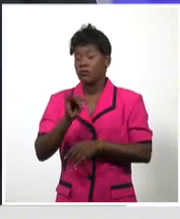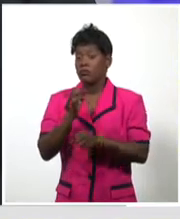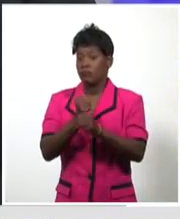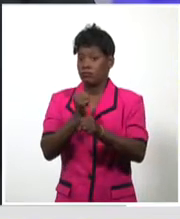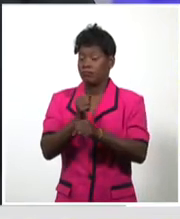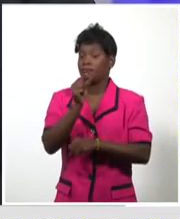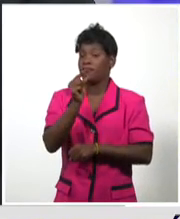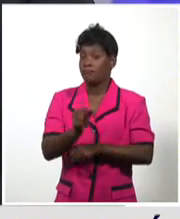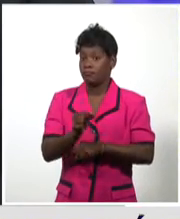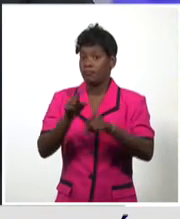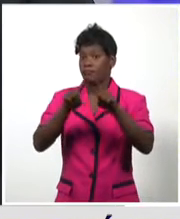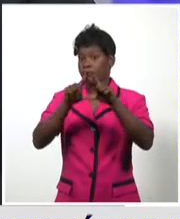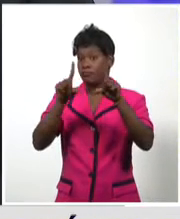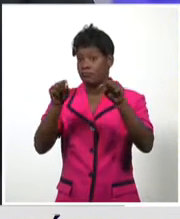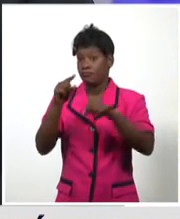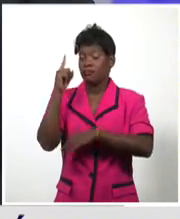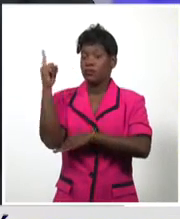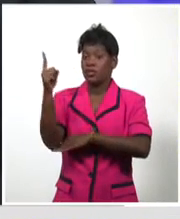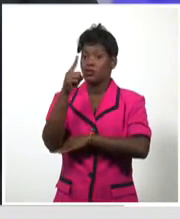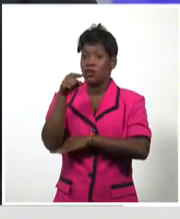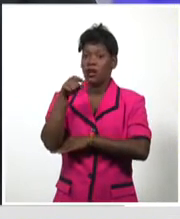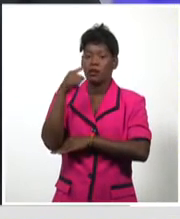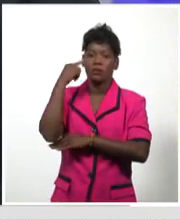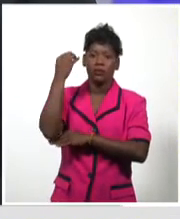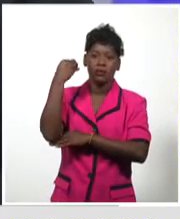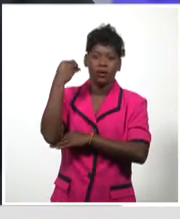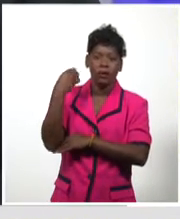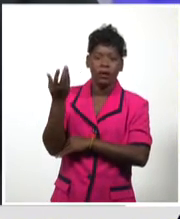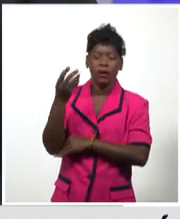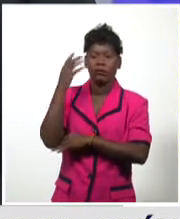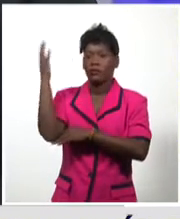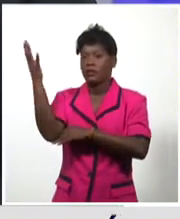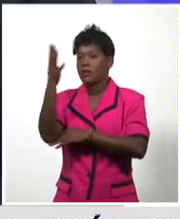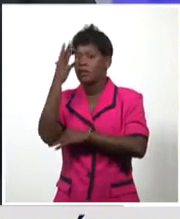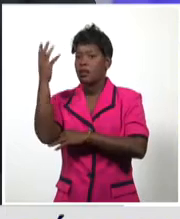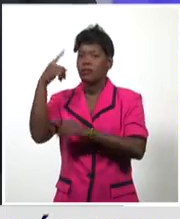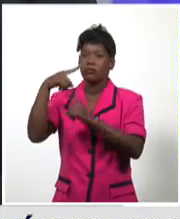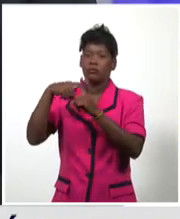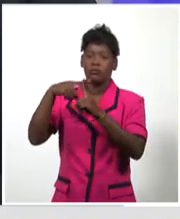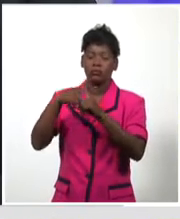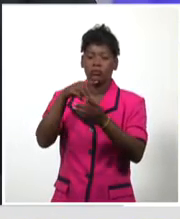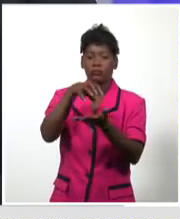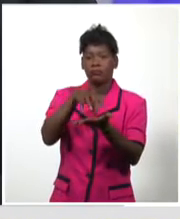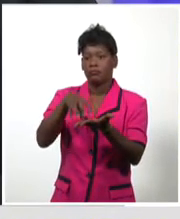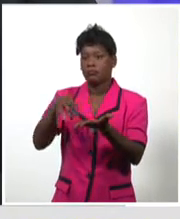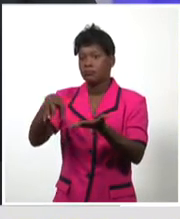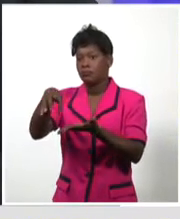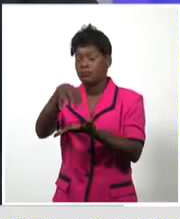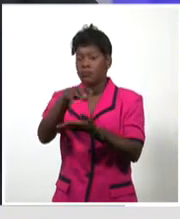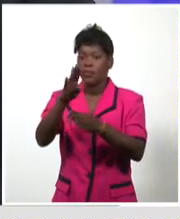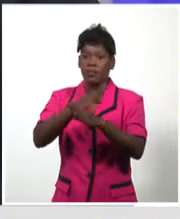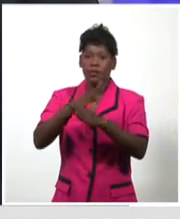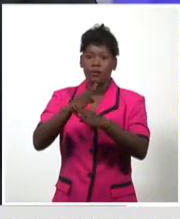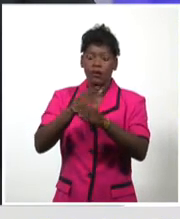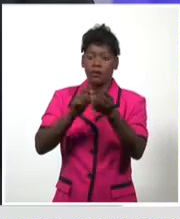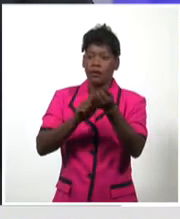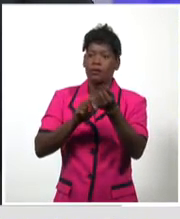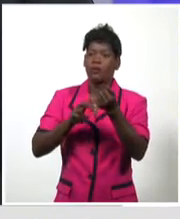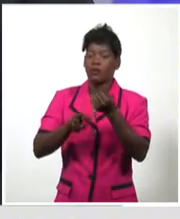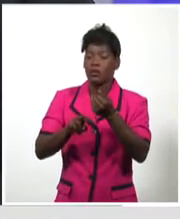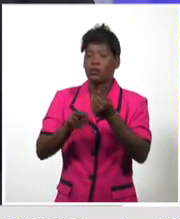Eso incluye nuestras estaciones meteorológicas, los radares, los centros meteorológicos provinciales que tenemos en cada uno de los territorios y, como es lógico, la